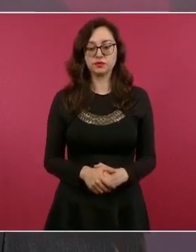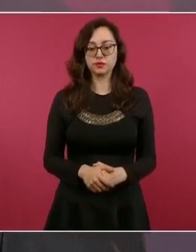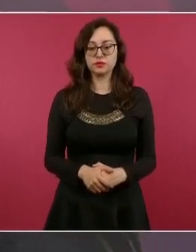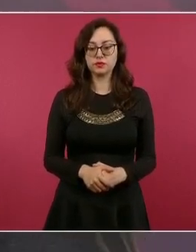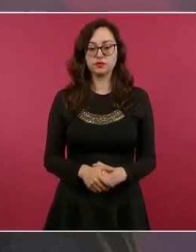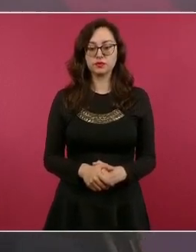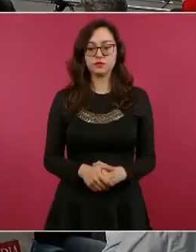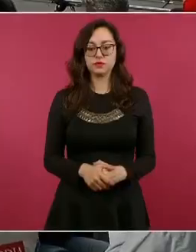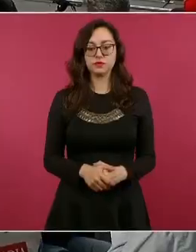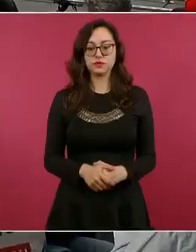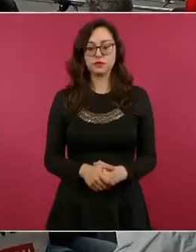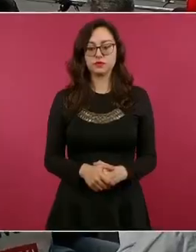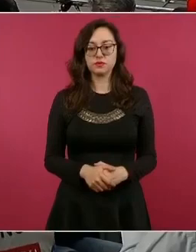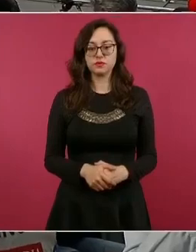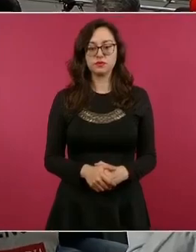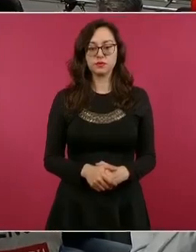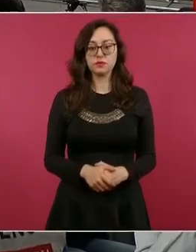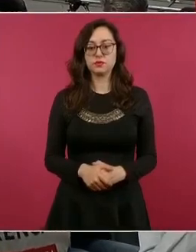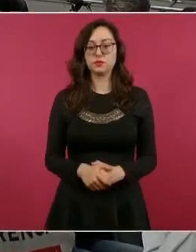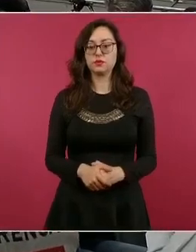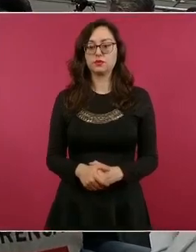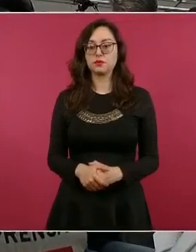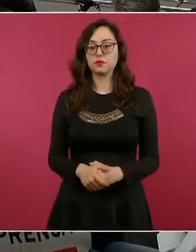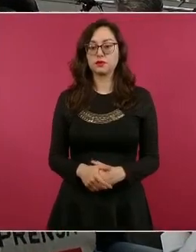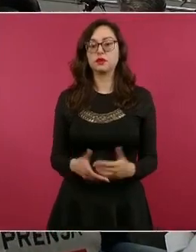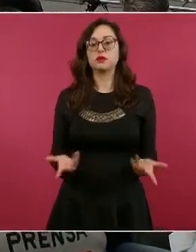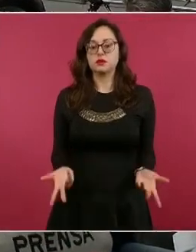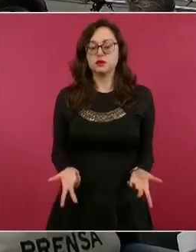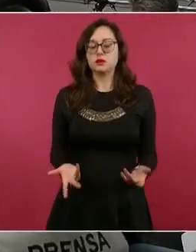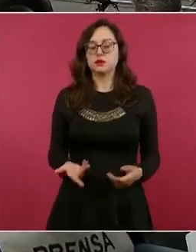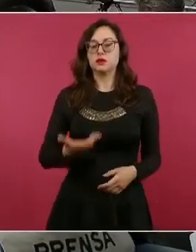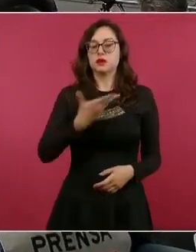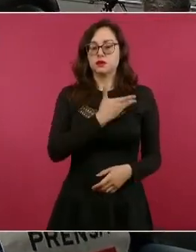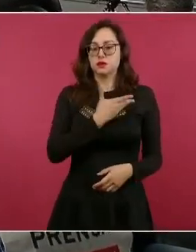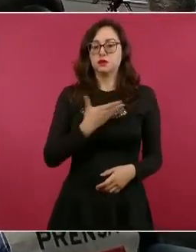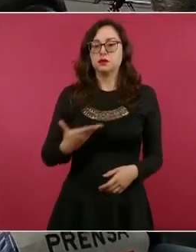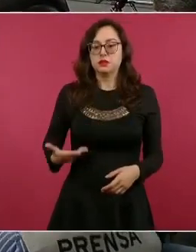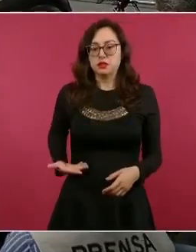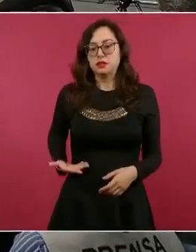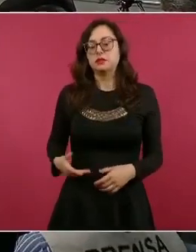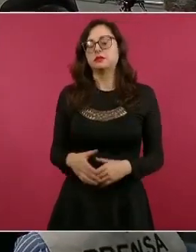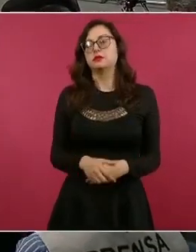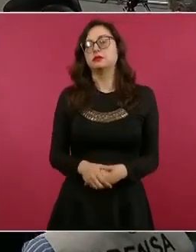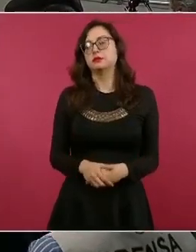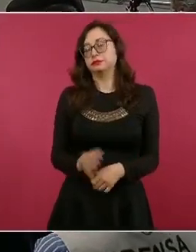solidaridad. Señor presidente, ya que estamos hablando de conflictos,